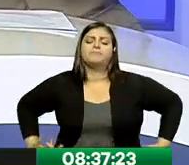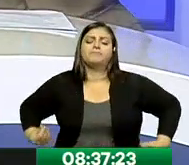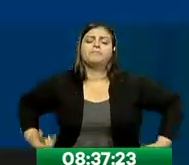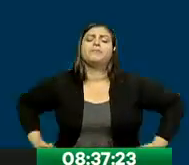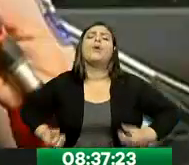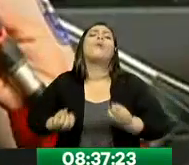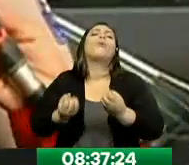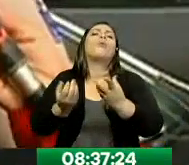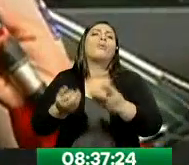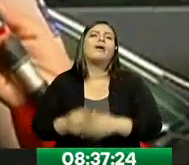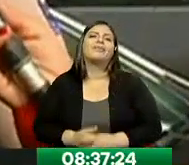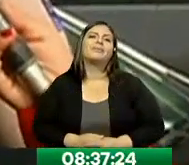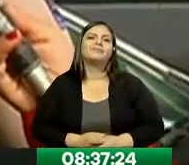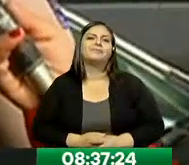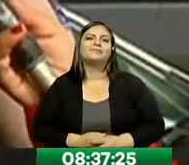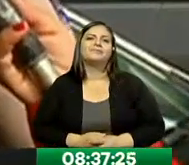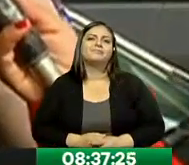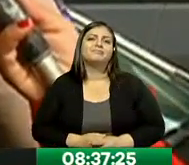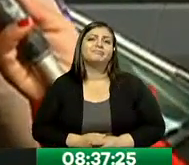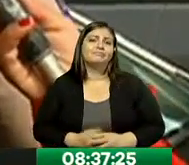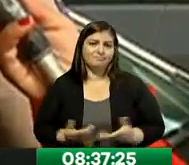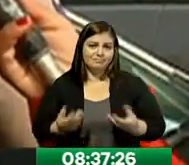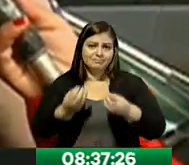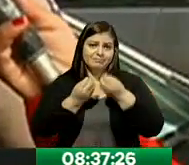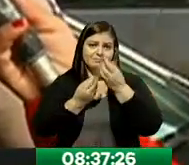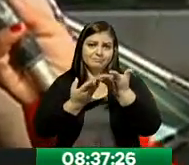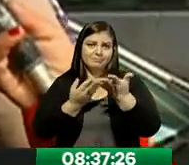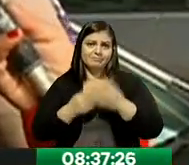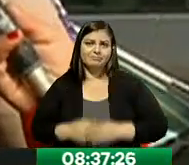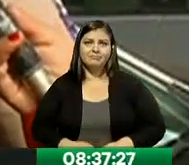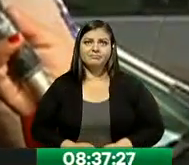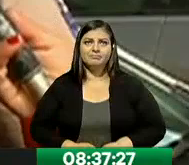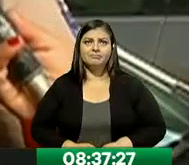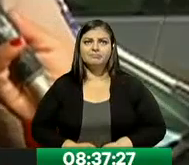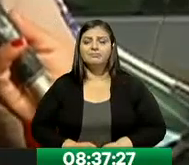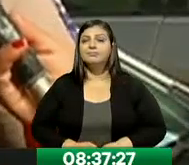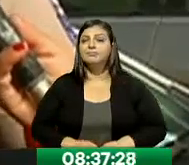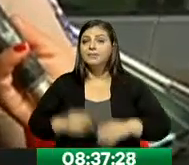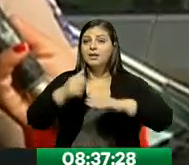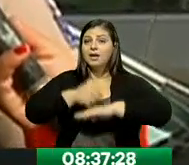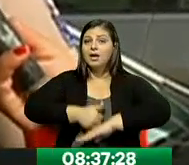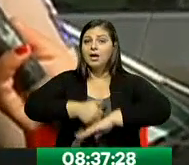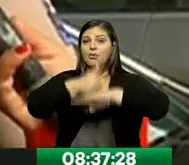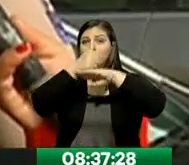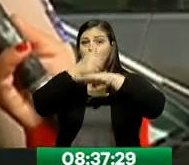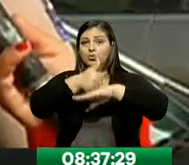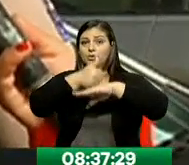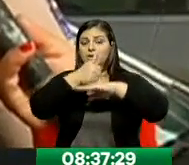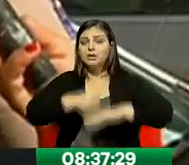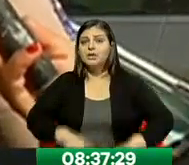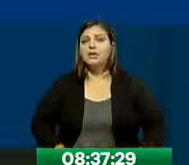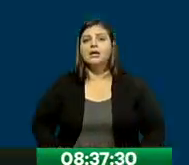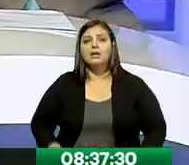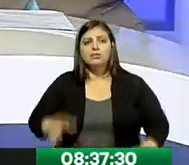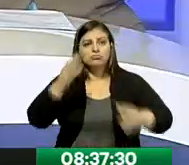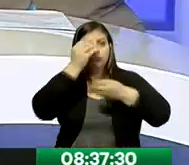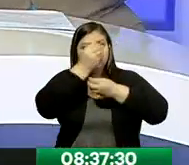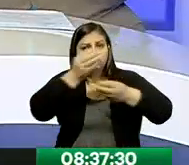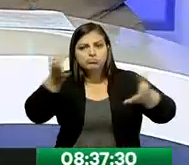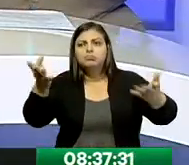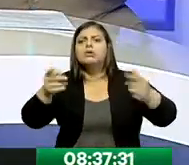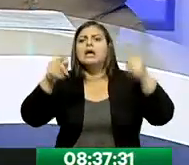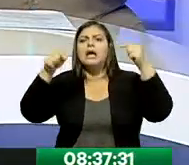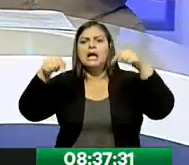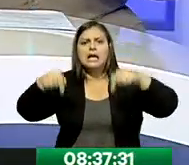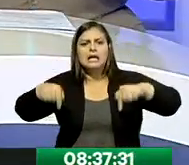evitar este tipo de suspicacias, las autoridades deberían decirnos a los ecuatorianos, porque es